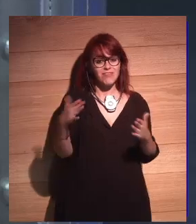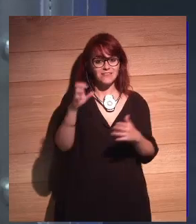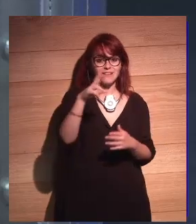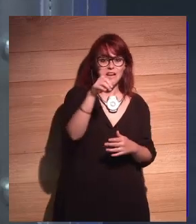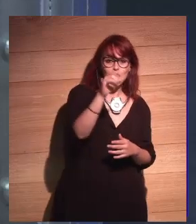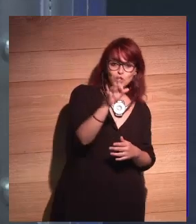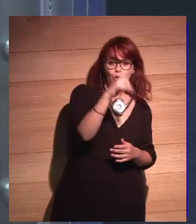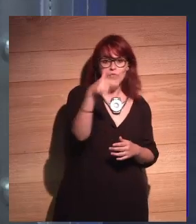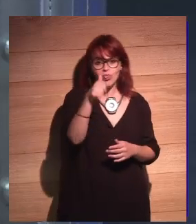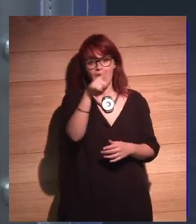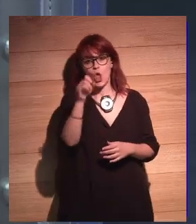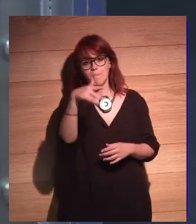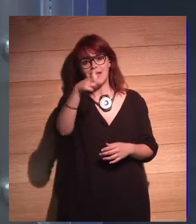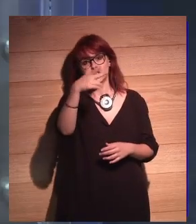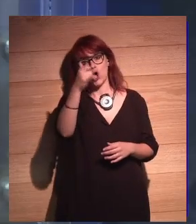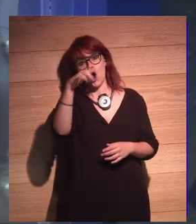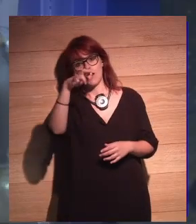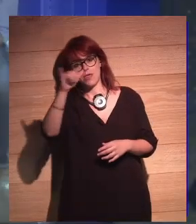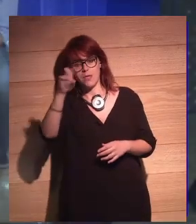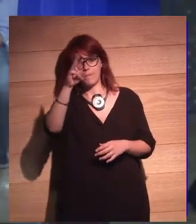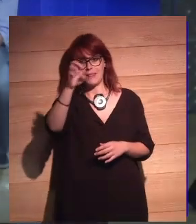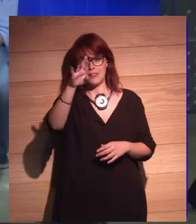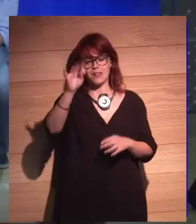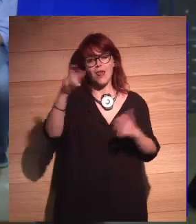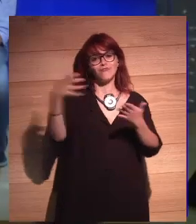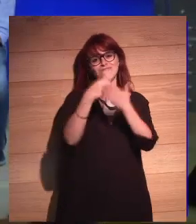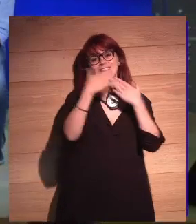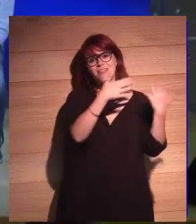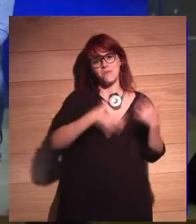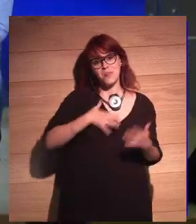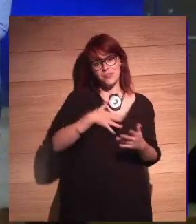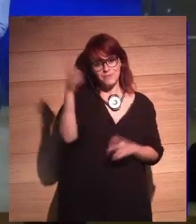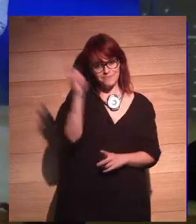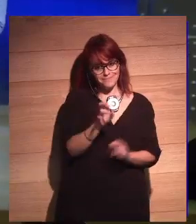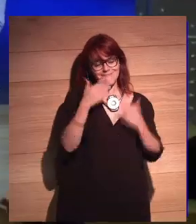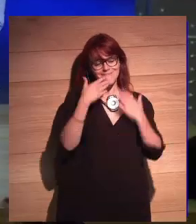Carlos, Gonzalo, Marjorie y Peter. Ha sido un placer teneros aquí. Muchas gracias.